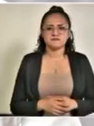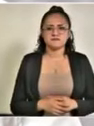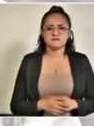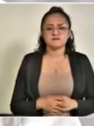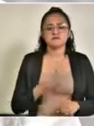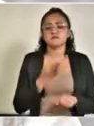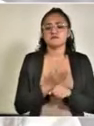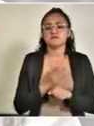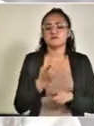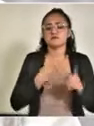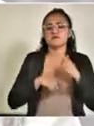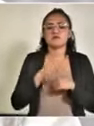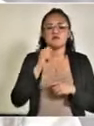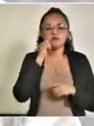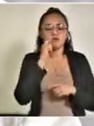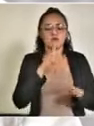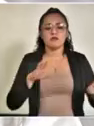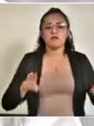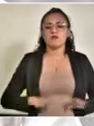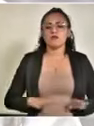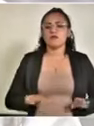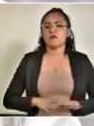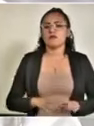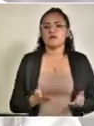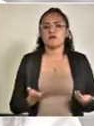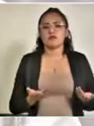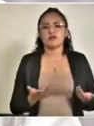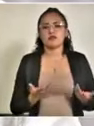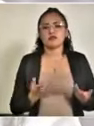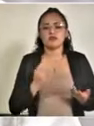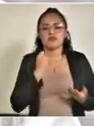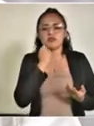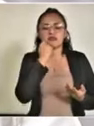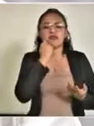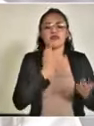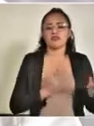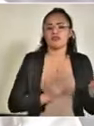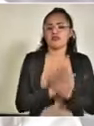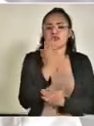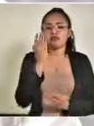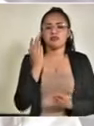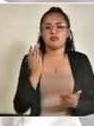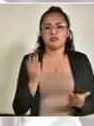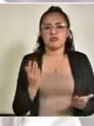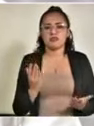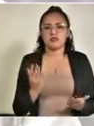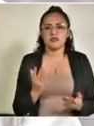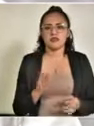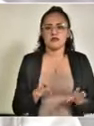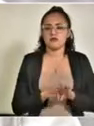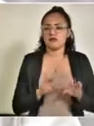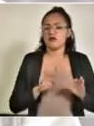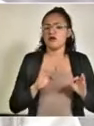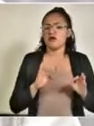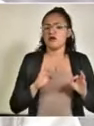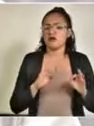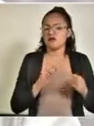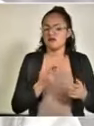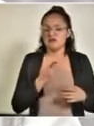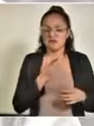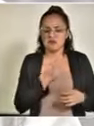se comporten de manera ilegal y hasta de forma delincuencial.